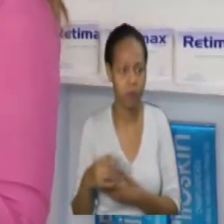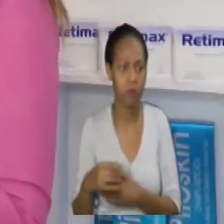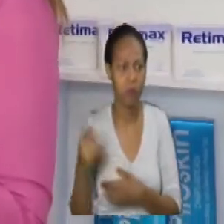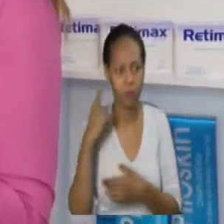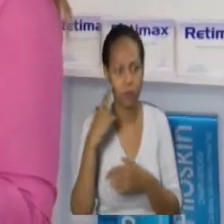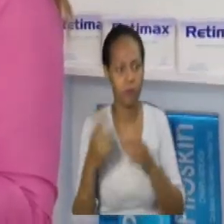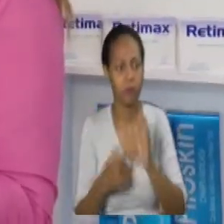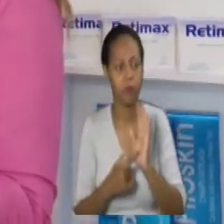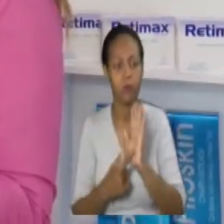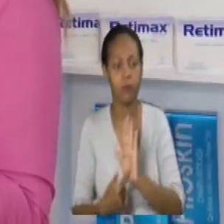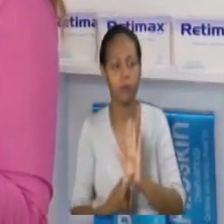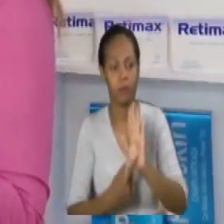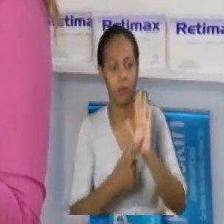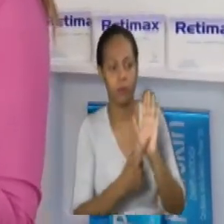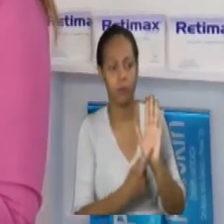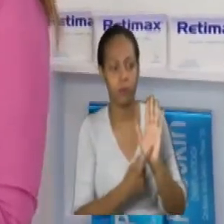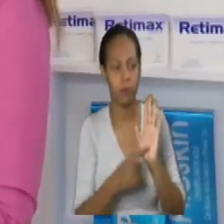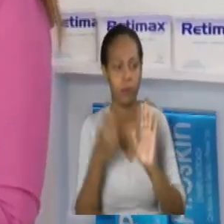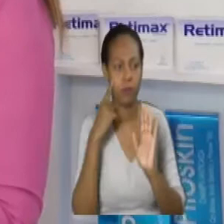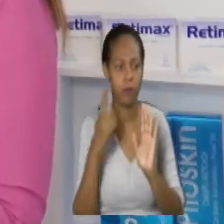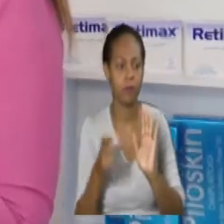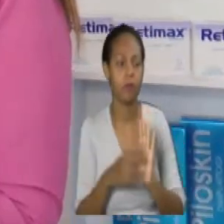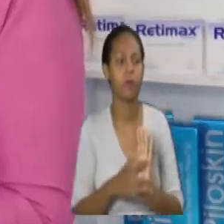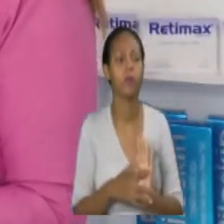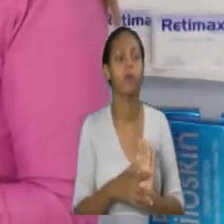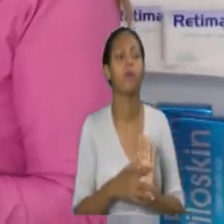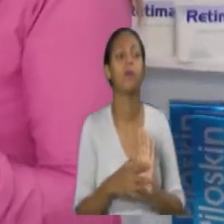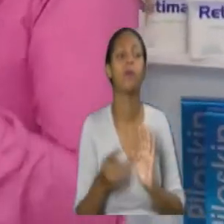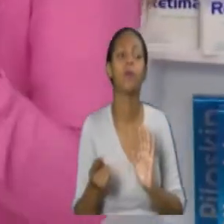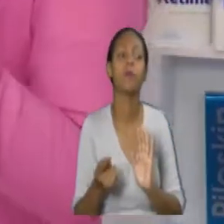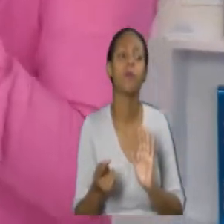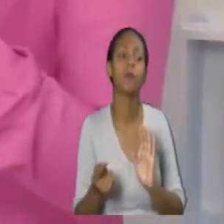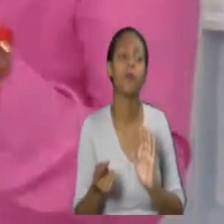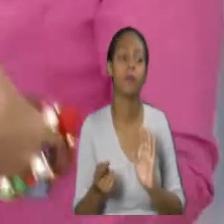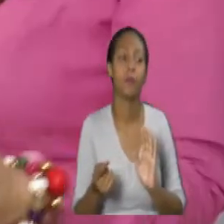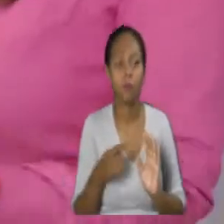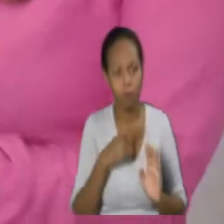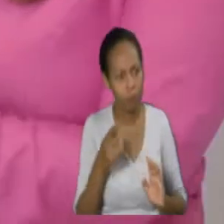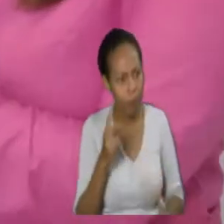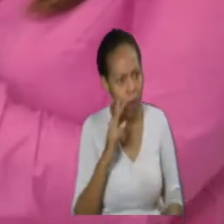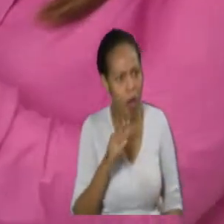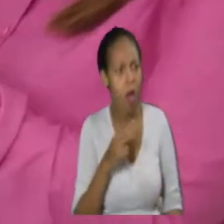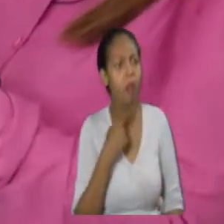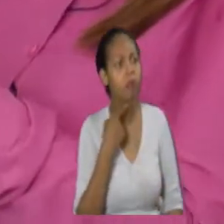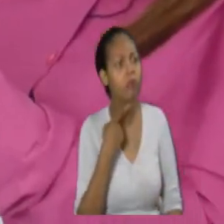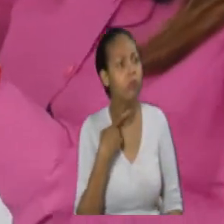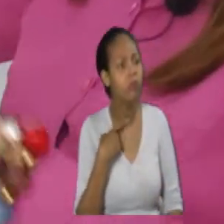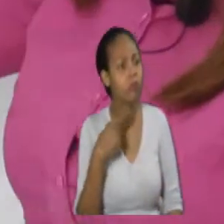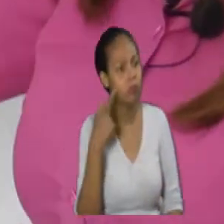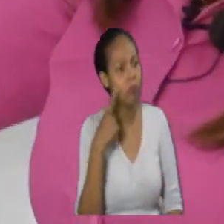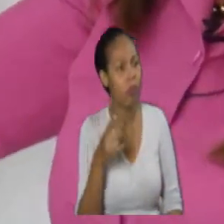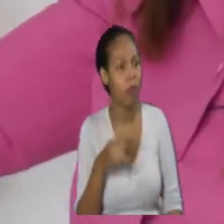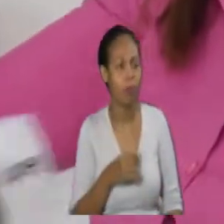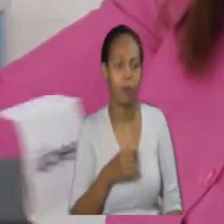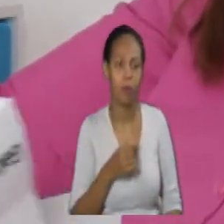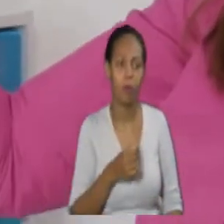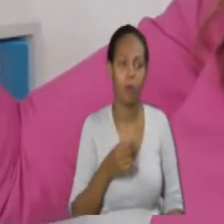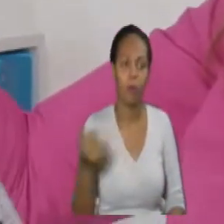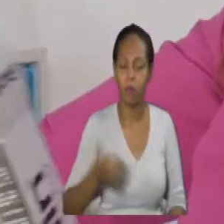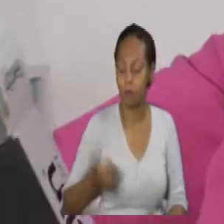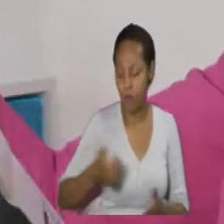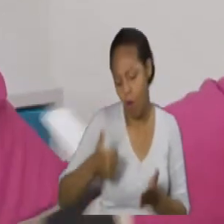Te voy a mostrar la presentación, cómo viene este producto, que sé que les va a encantar. Es un gel clean